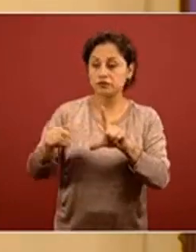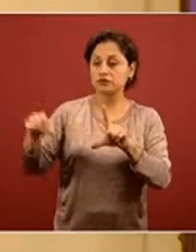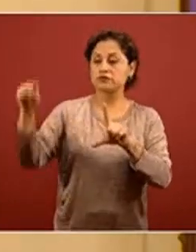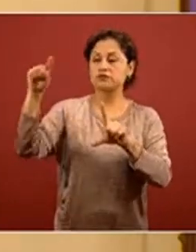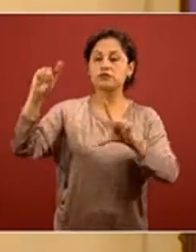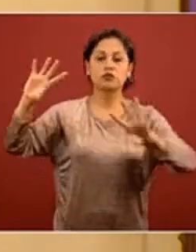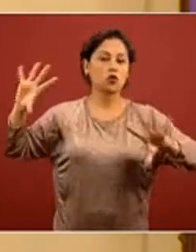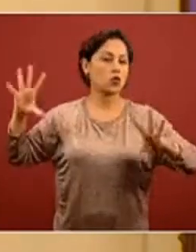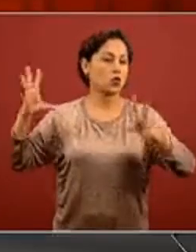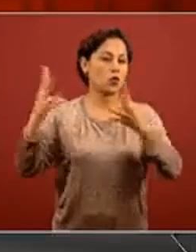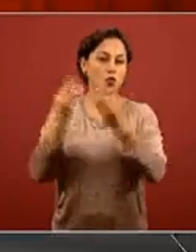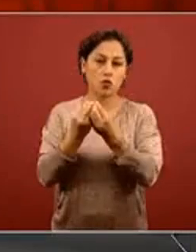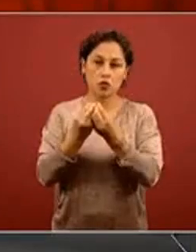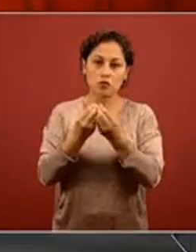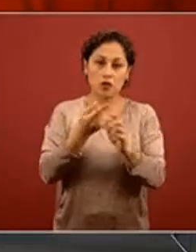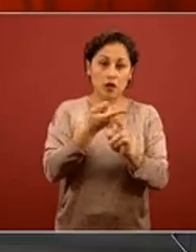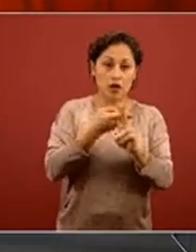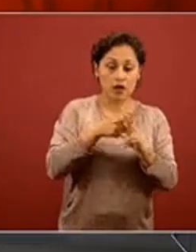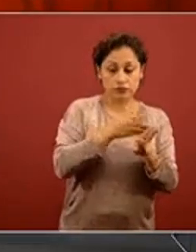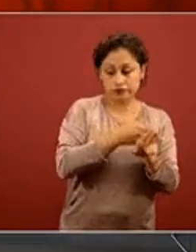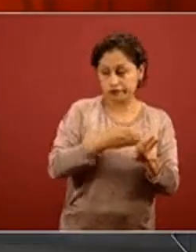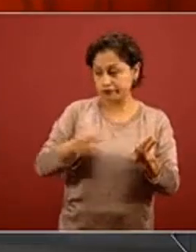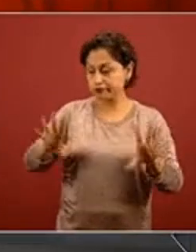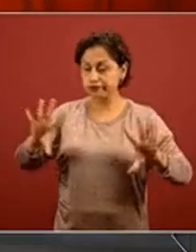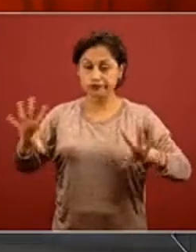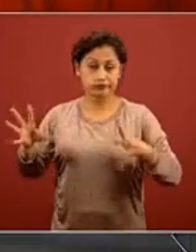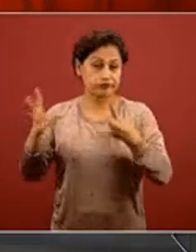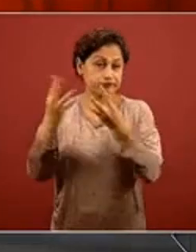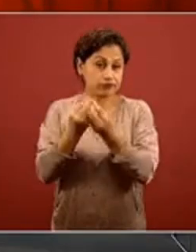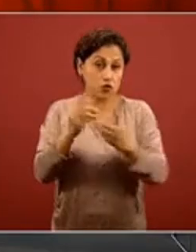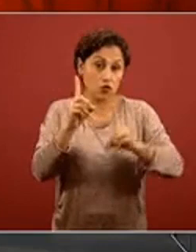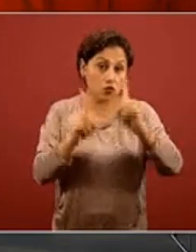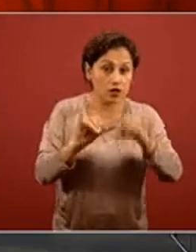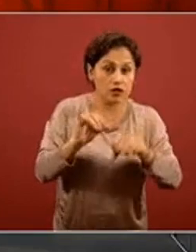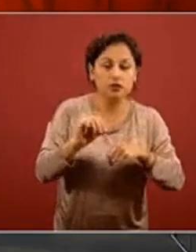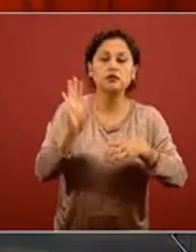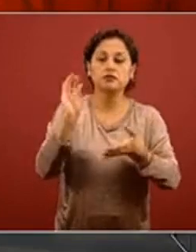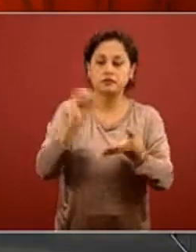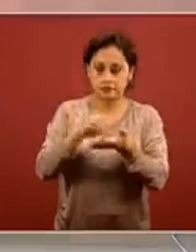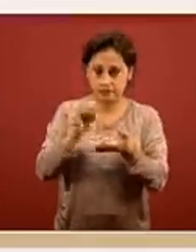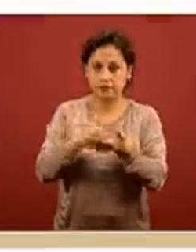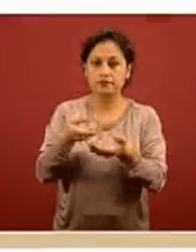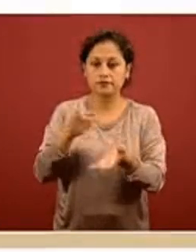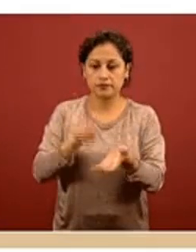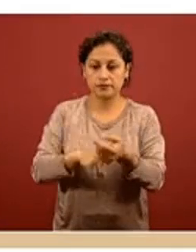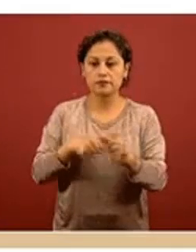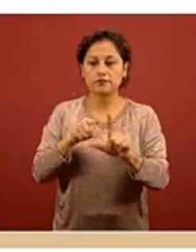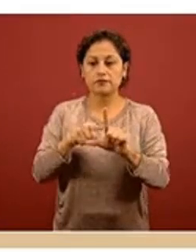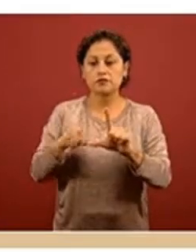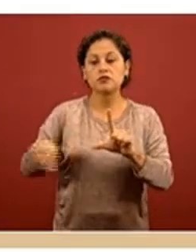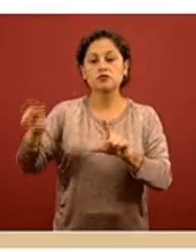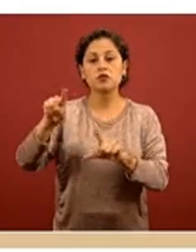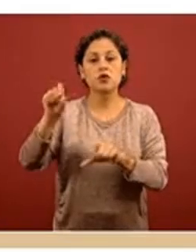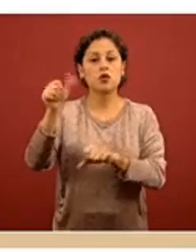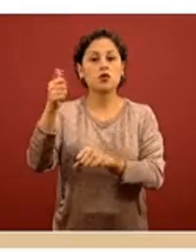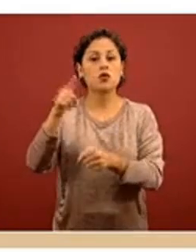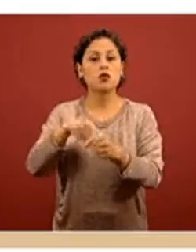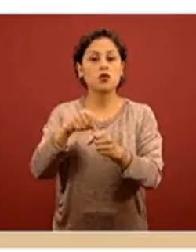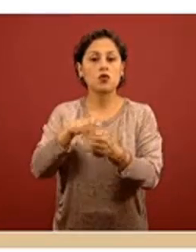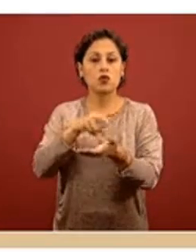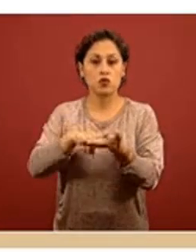todos los casos que en su momento se clasificaron como sospechosos. La que sigue, que es la curva verde, tiene que ver precisamente con los casos que tuvieron